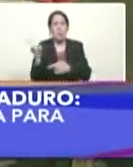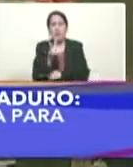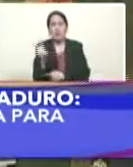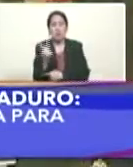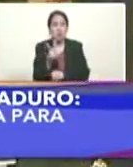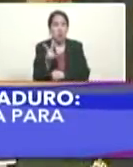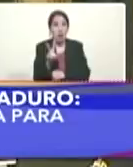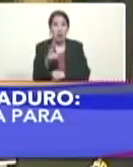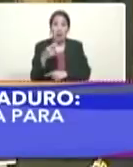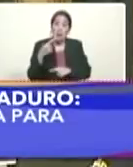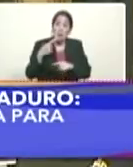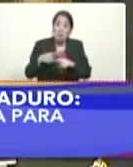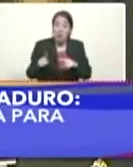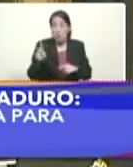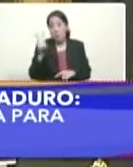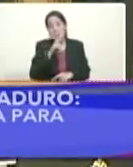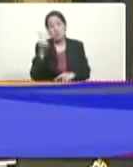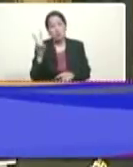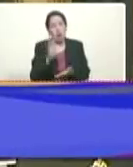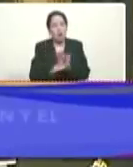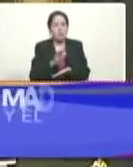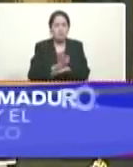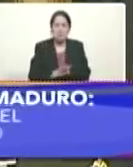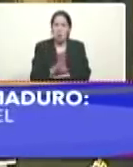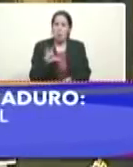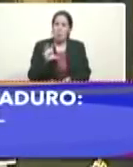del suelo es un país pacífico pacifista